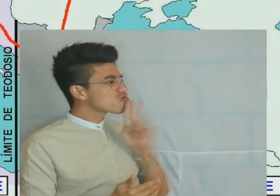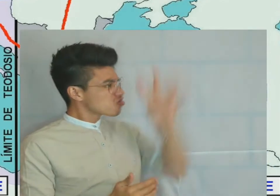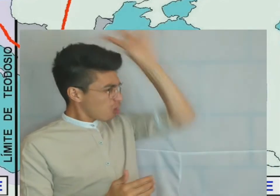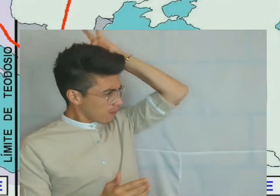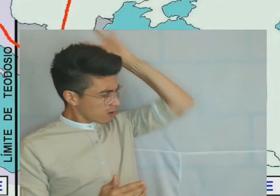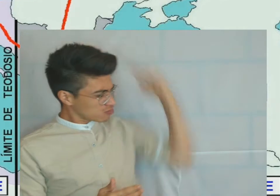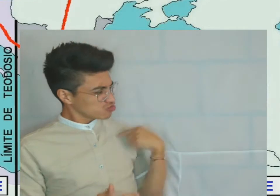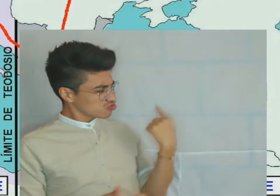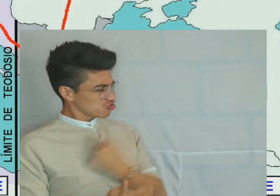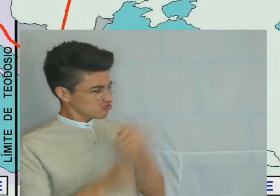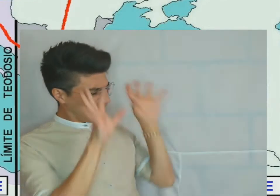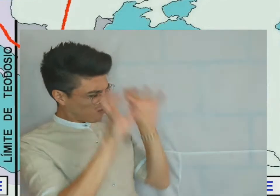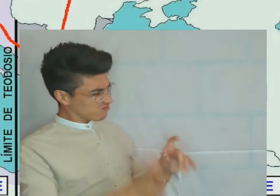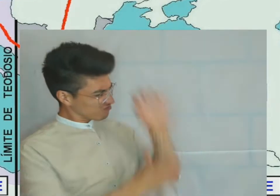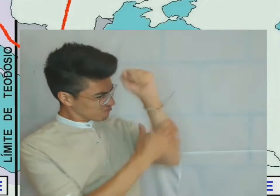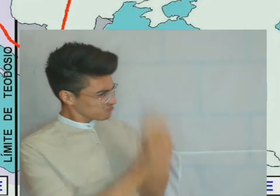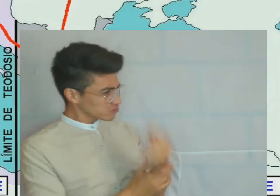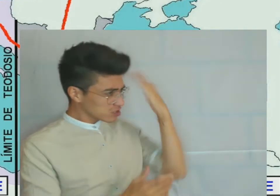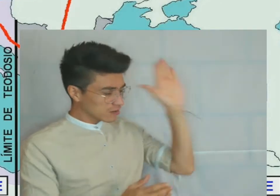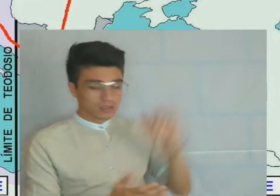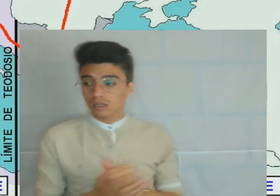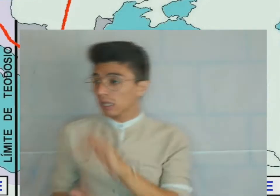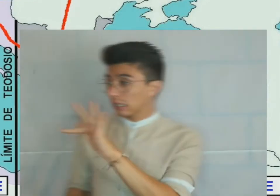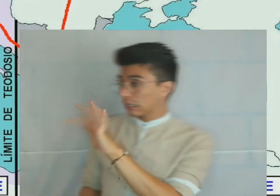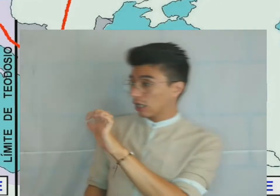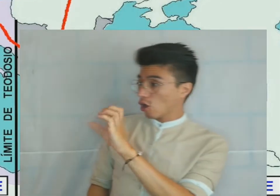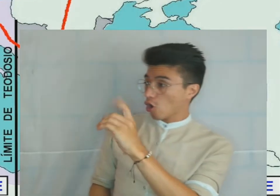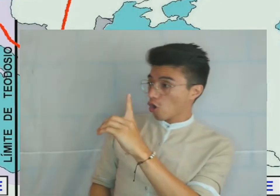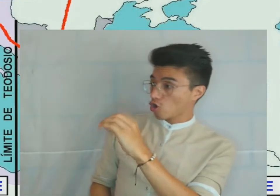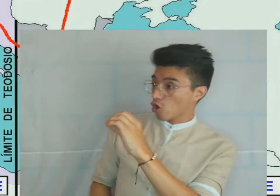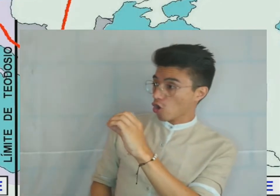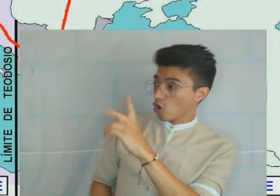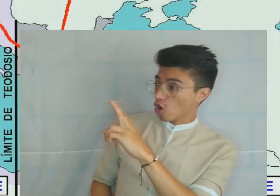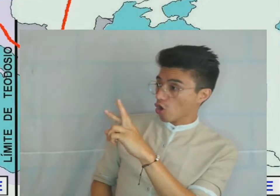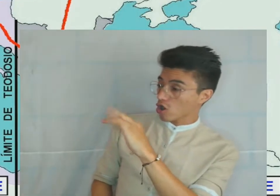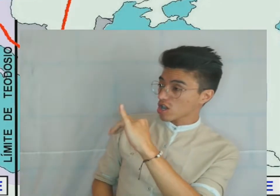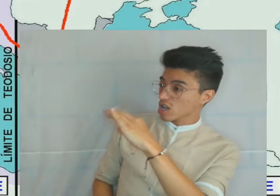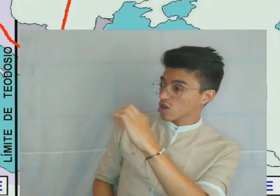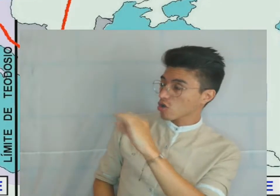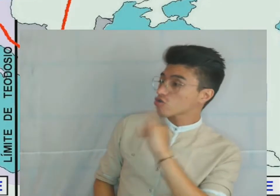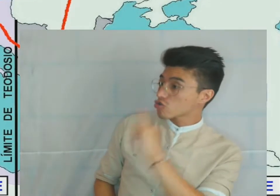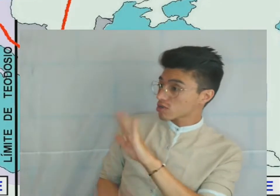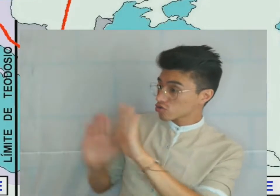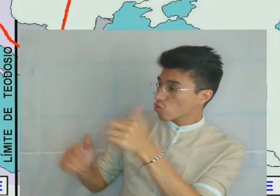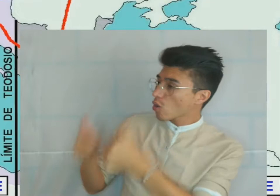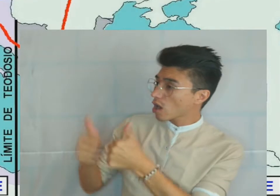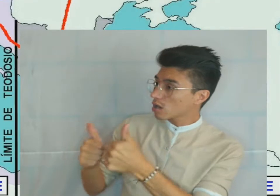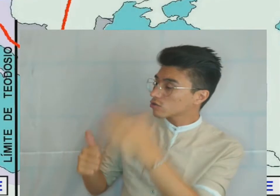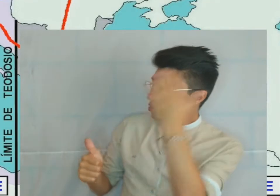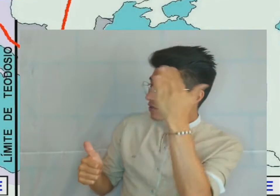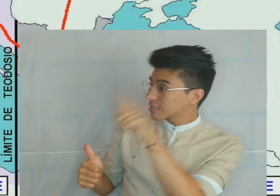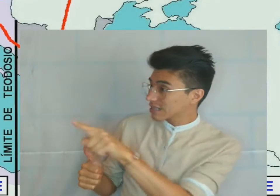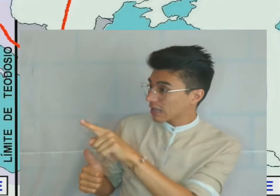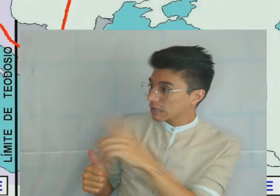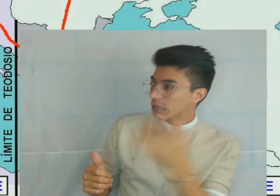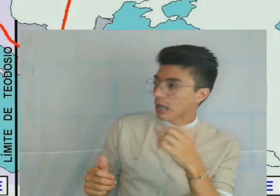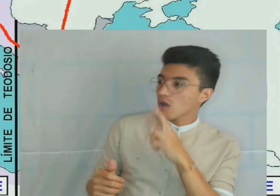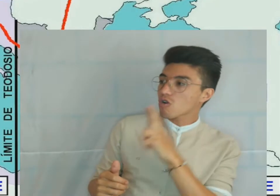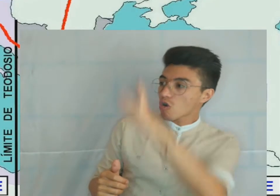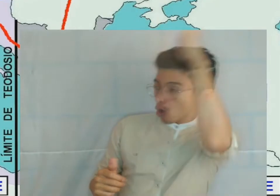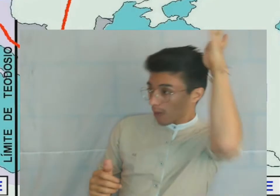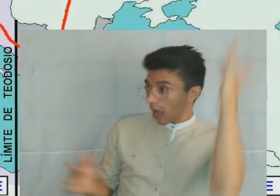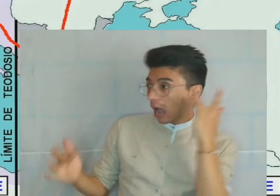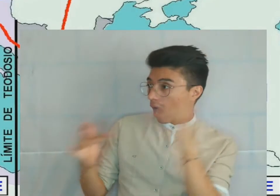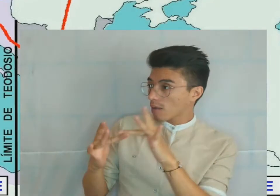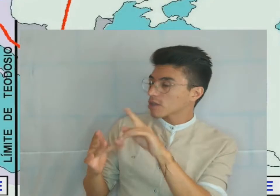¿Roma? Pero si acabamos con ellos, ¿no lo sabes? Bueno, Teodorico, dime, ¿en qué idioma estás hablando? ¿Sabes que es un derivado de latín? ¿Y sabes